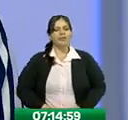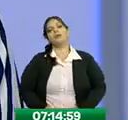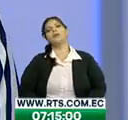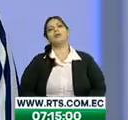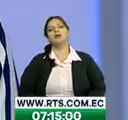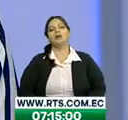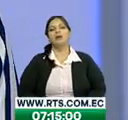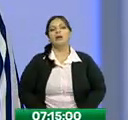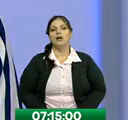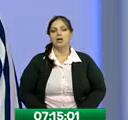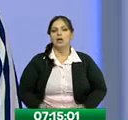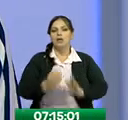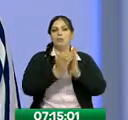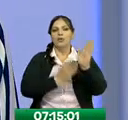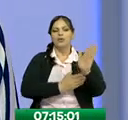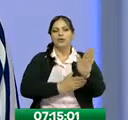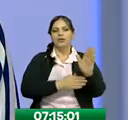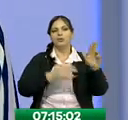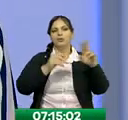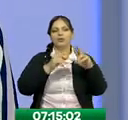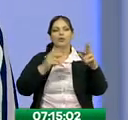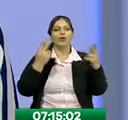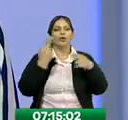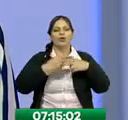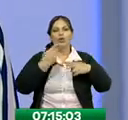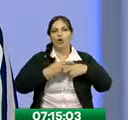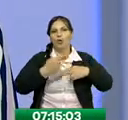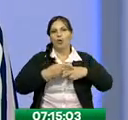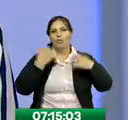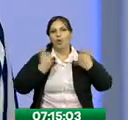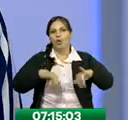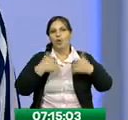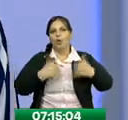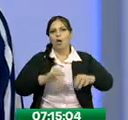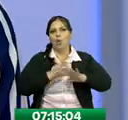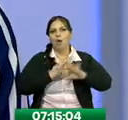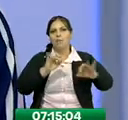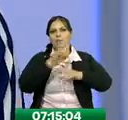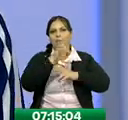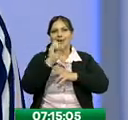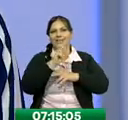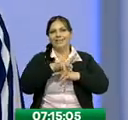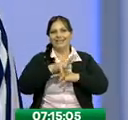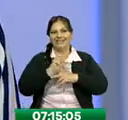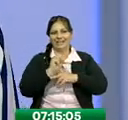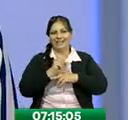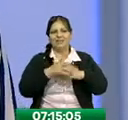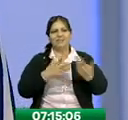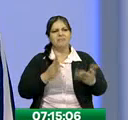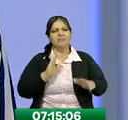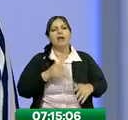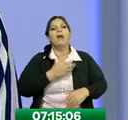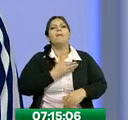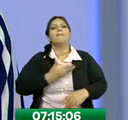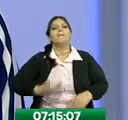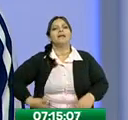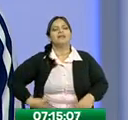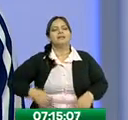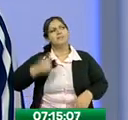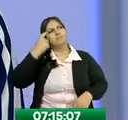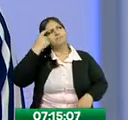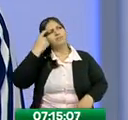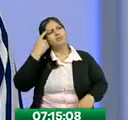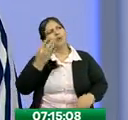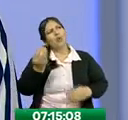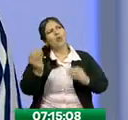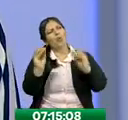conlleva mucho más que eso. Lo que el gobierno está buscando es que a través del deporte, o el deporte sea una herramienta para combatir las drogas y el